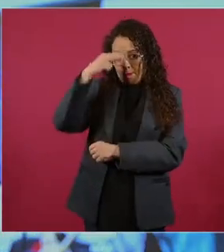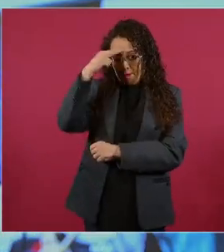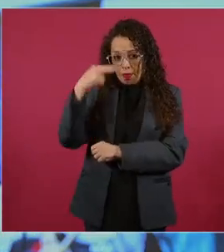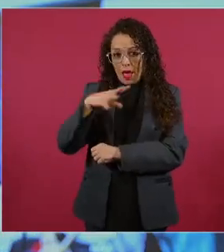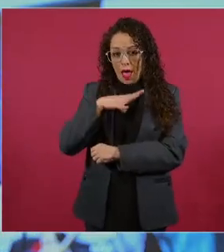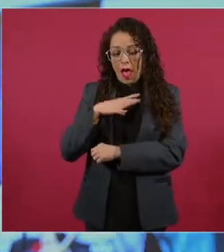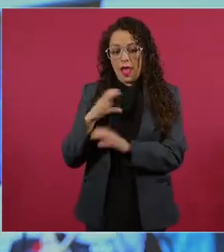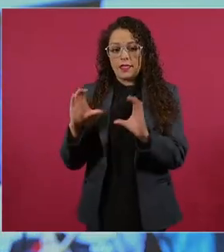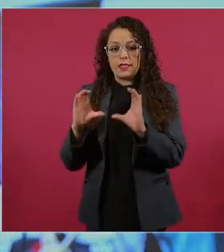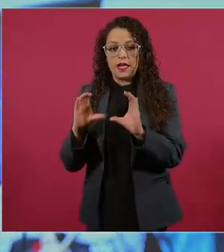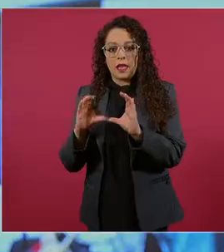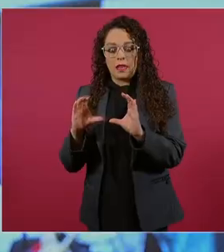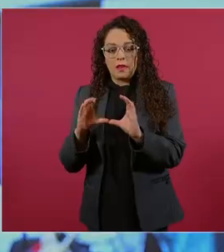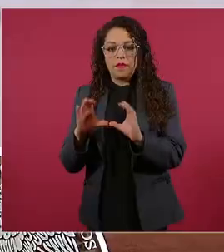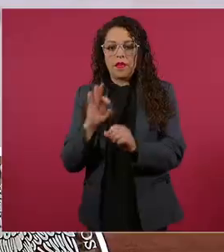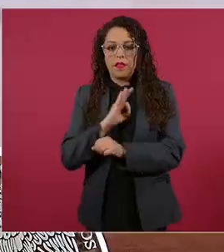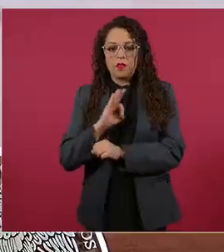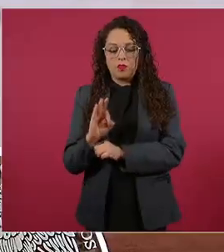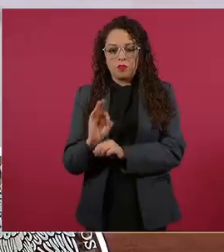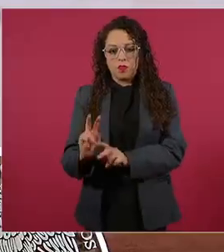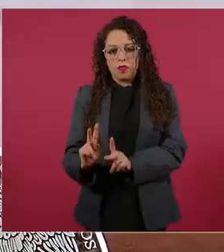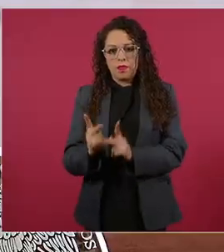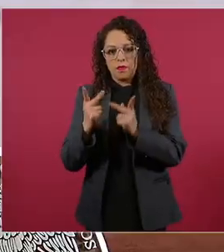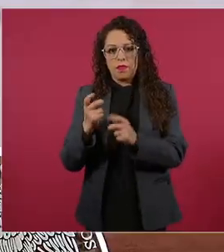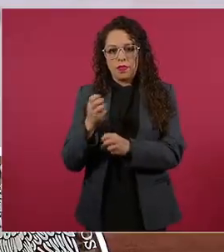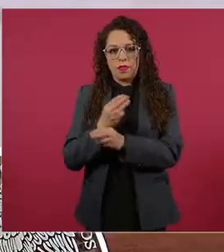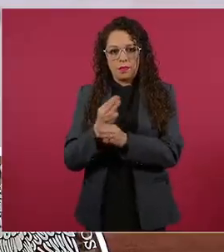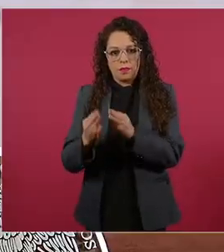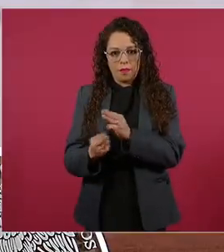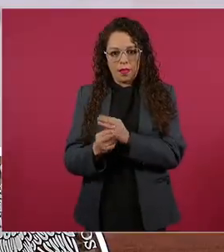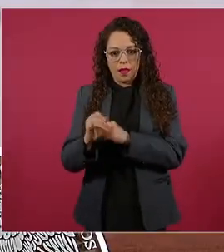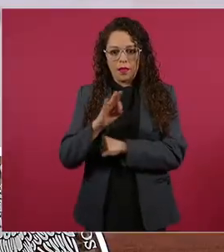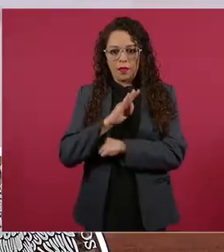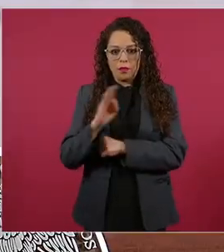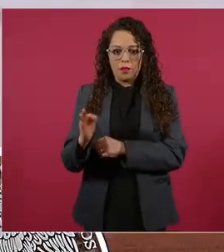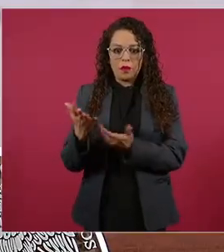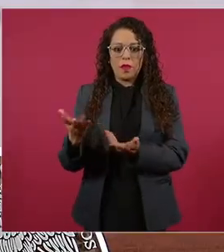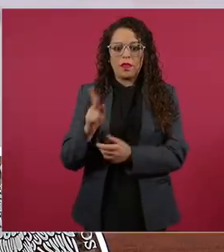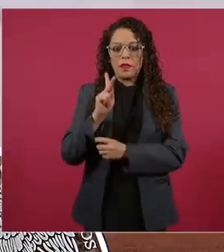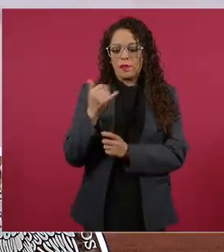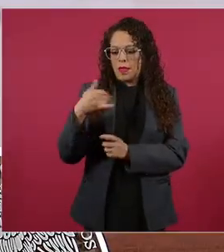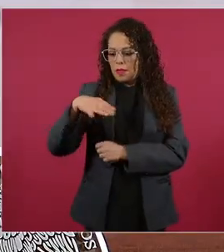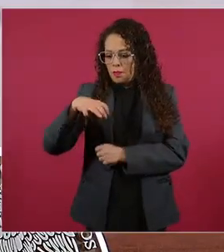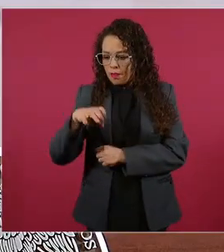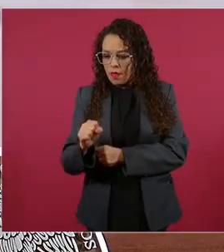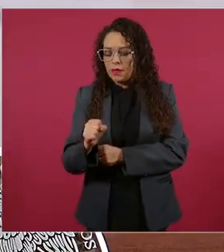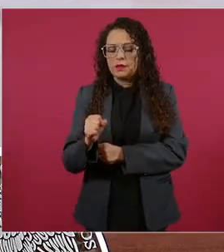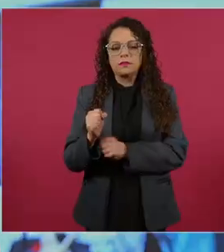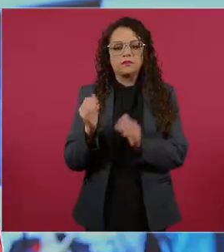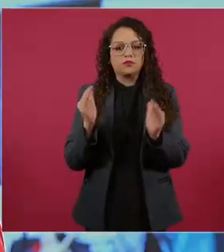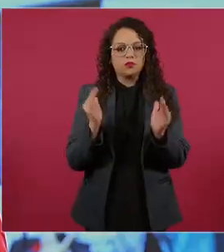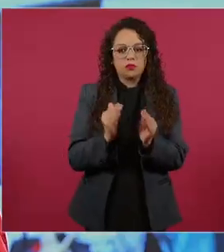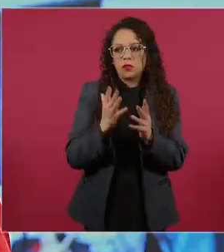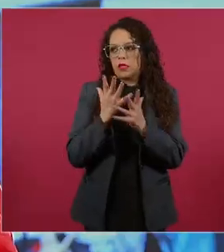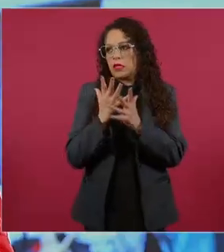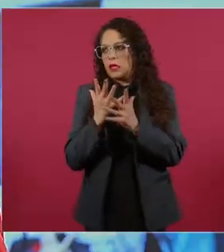y que podamos contribuir al desarrollo de empresas, pymes, medianas, pequeñas, grandes, a que trabajen